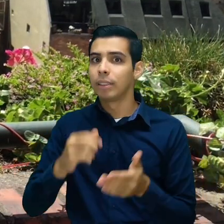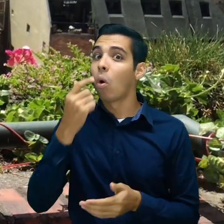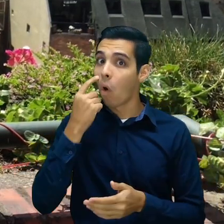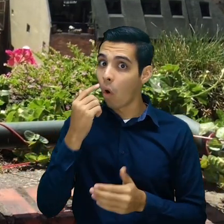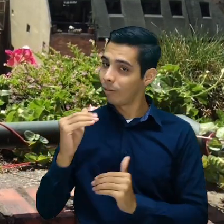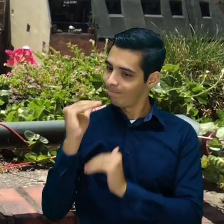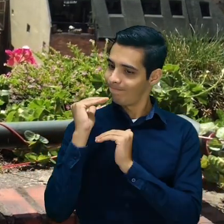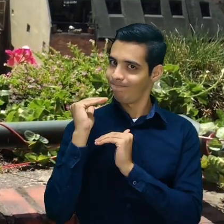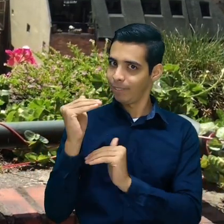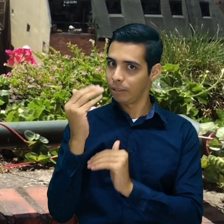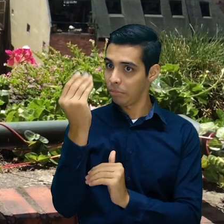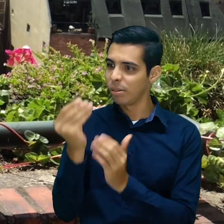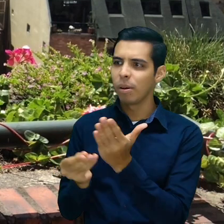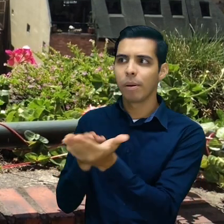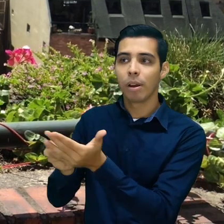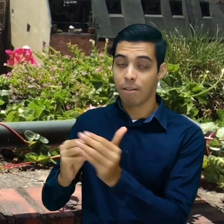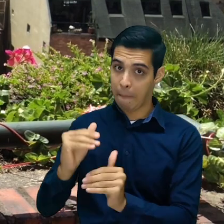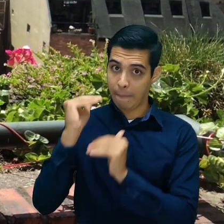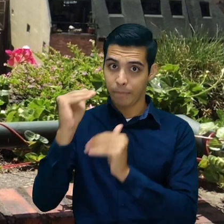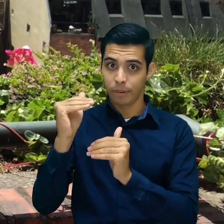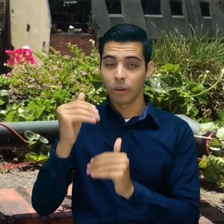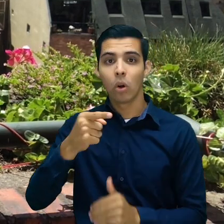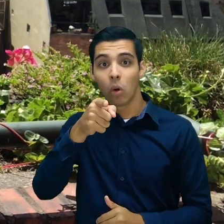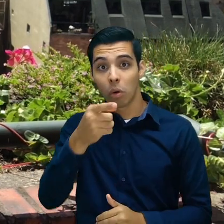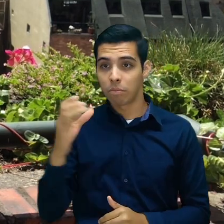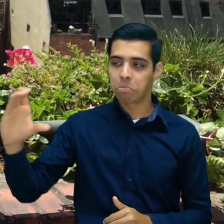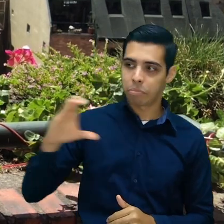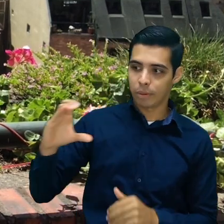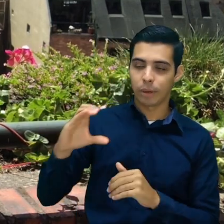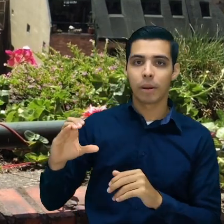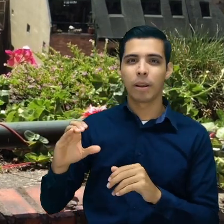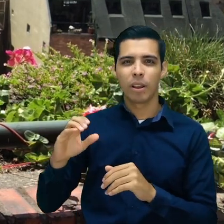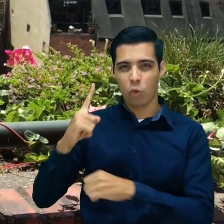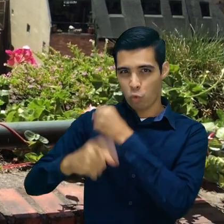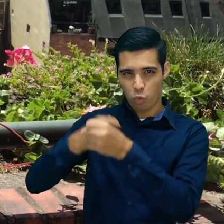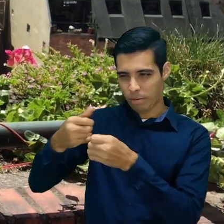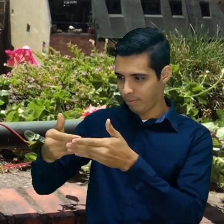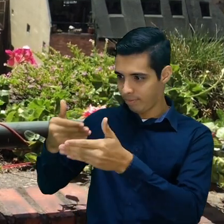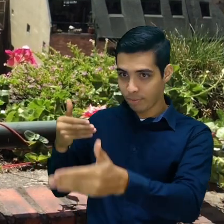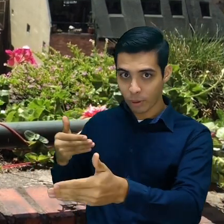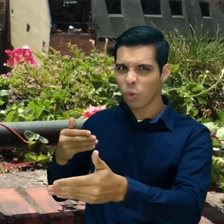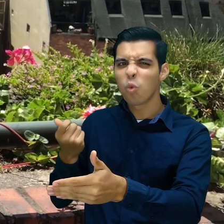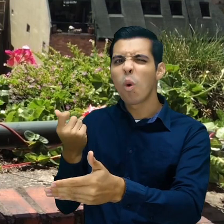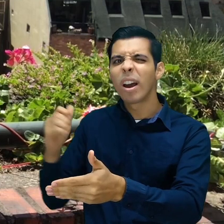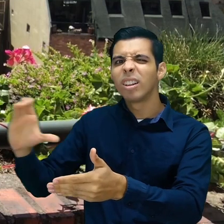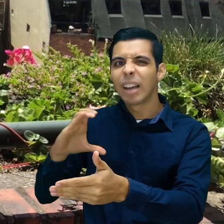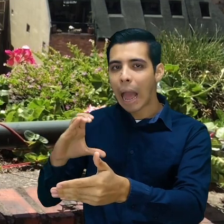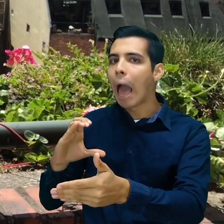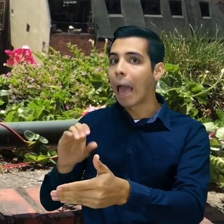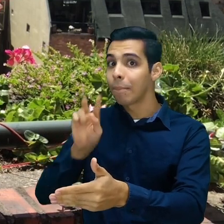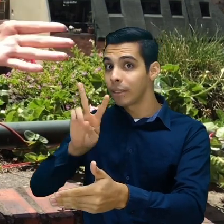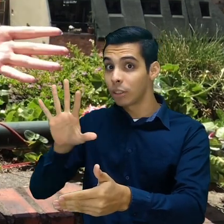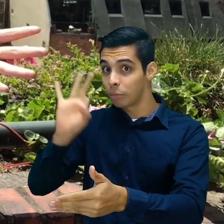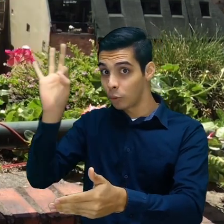a límites. Es muy importante. No debe ser mayor al 25% de nuestro ingreso anual y no debe superar los 85 millones